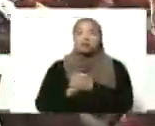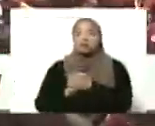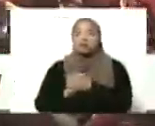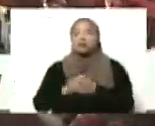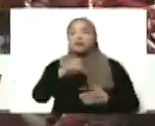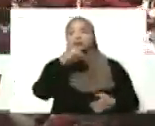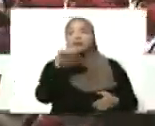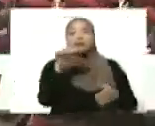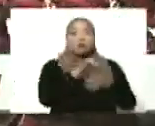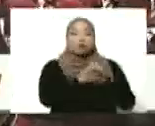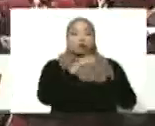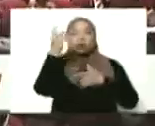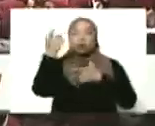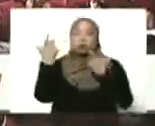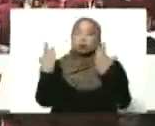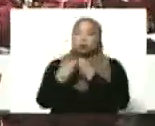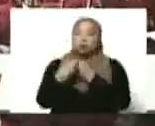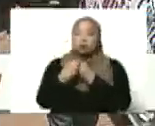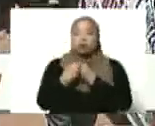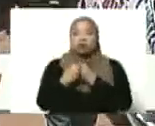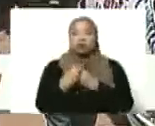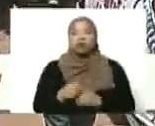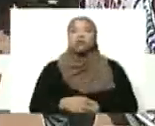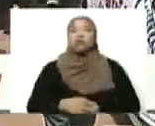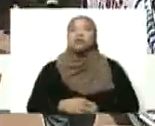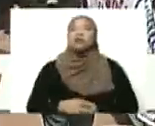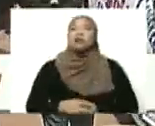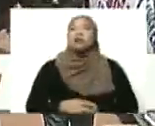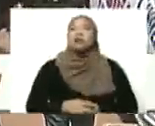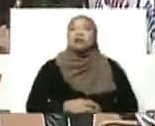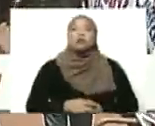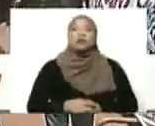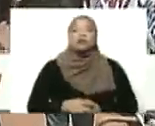están los compañeros y compañeras que están ahí abajo.